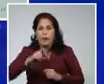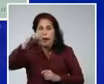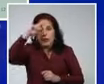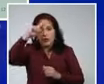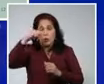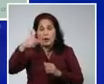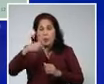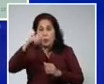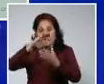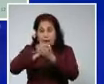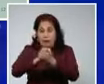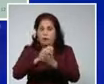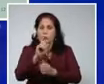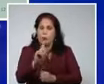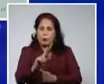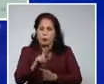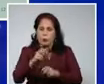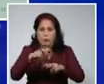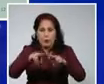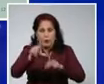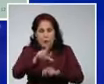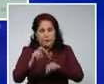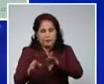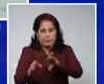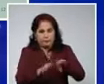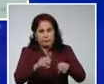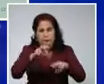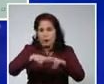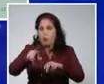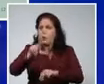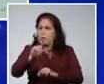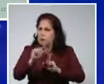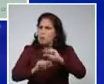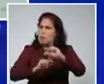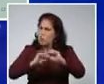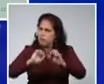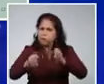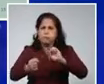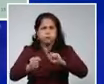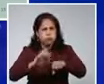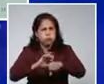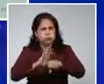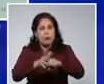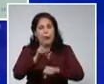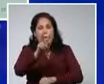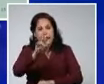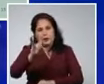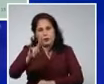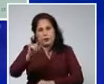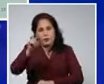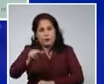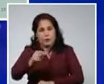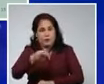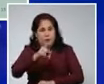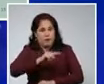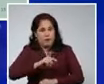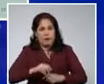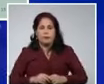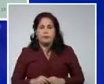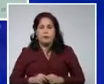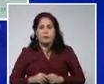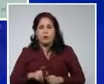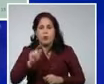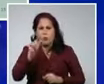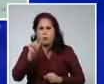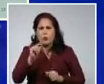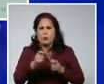1. Holguín, que va controlando 29 casos en el día de ayer, un